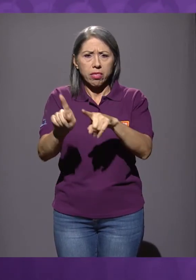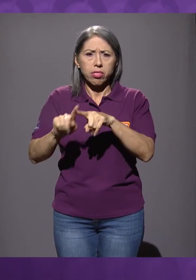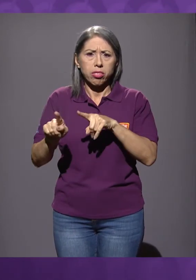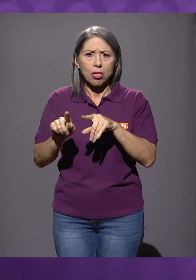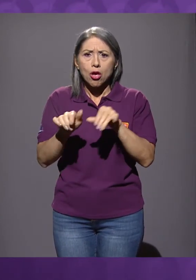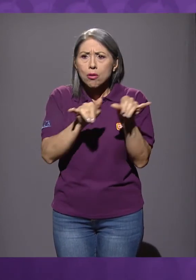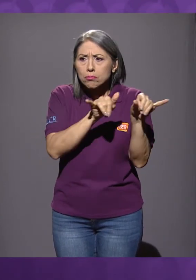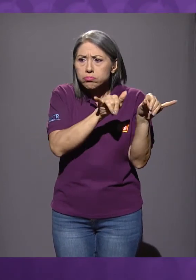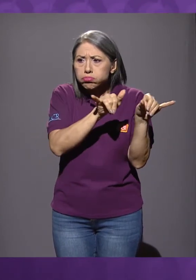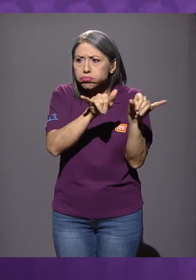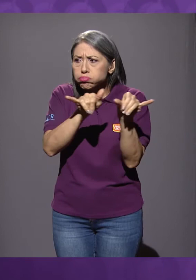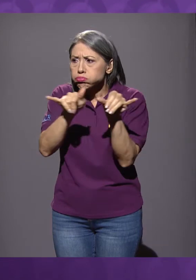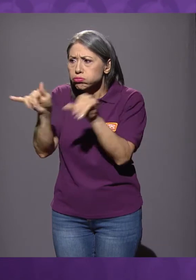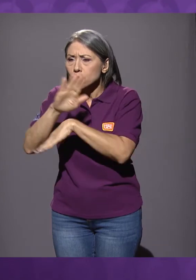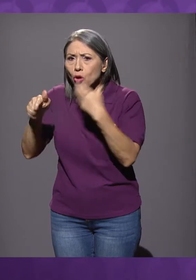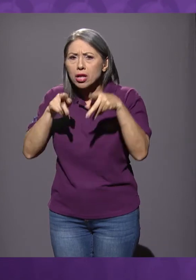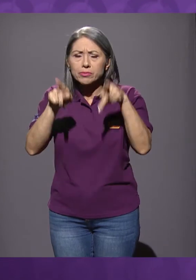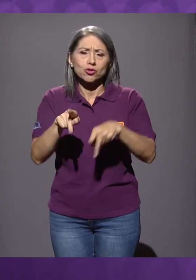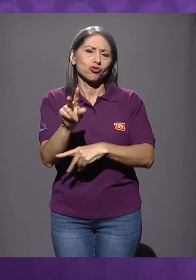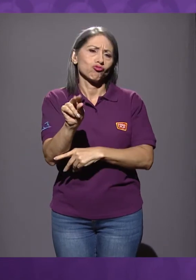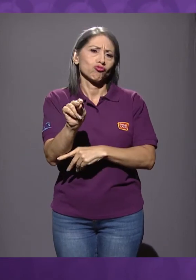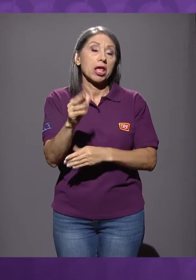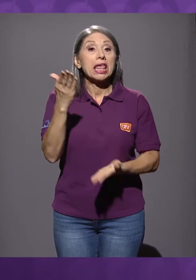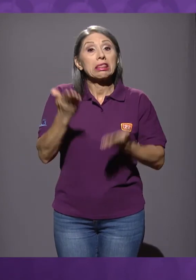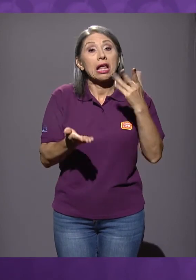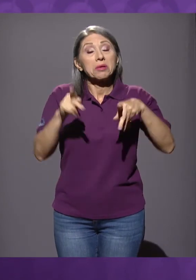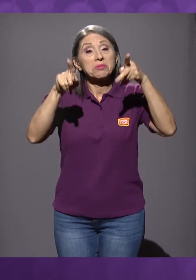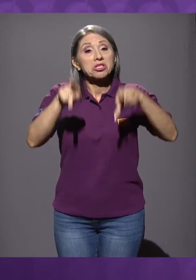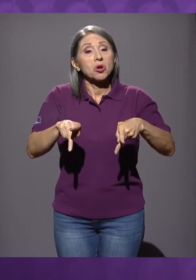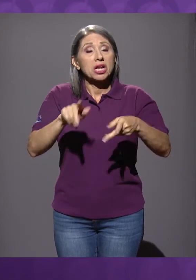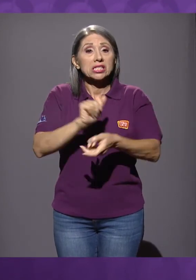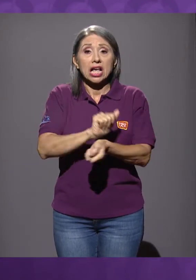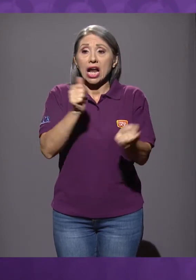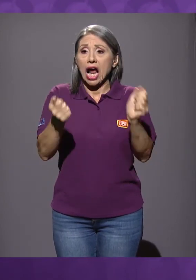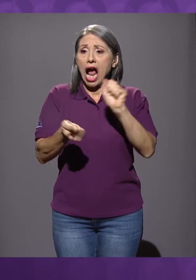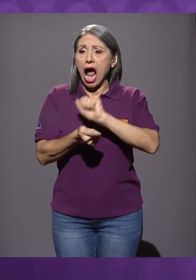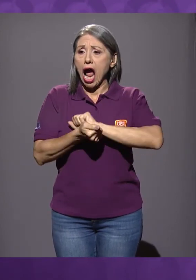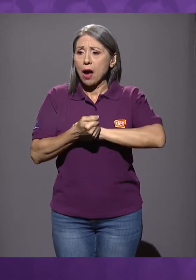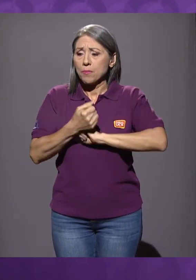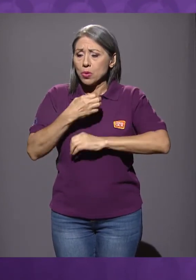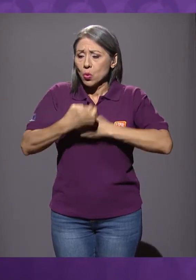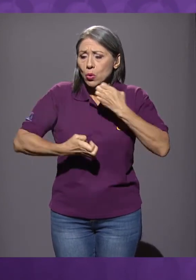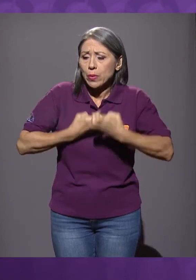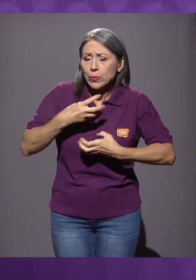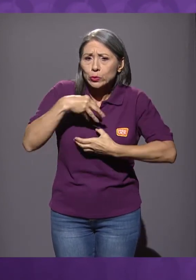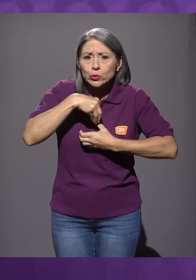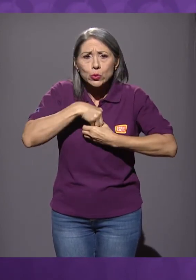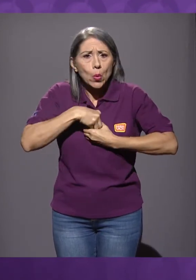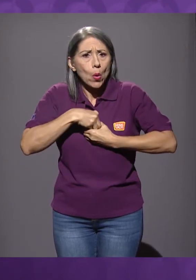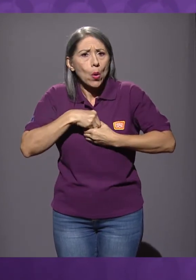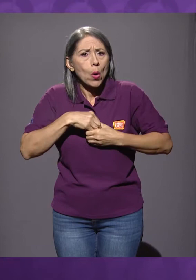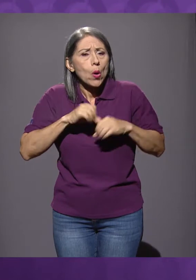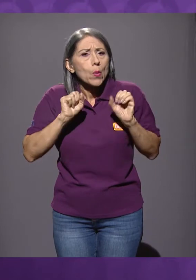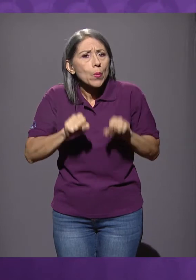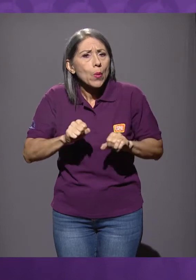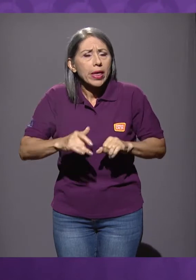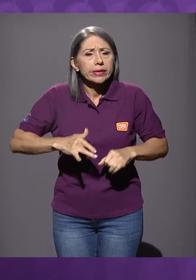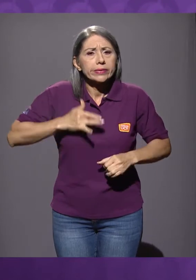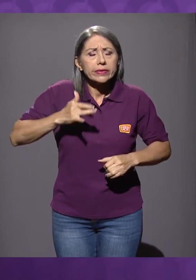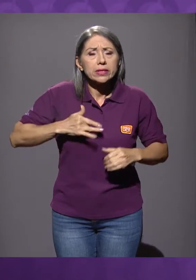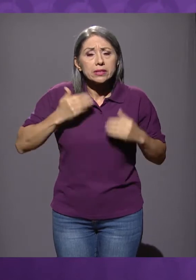las personas, ¿verdad? Entonces, de pronto podría tener cambios de humor, me puedo sentir como triste,